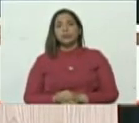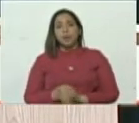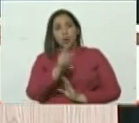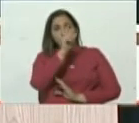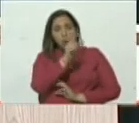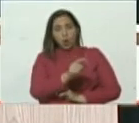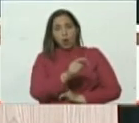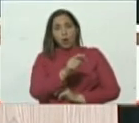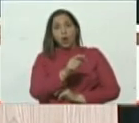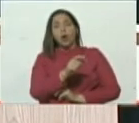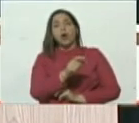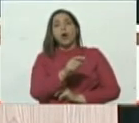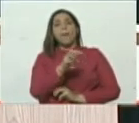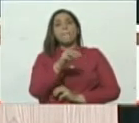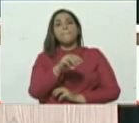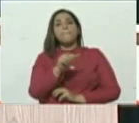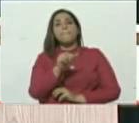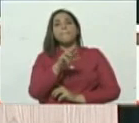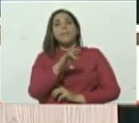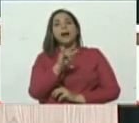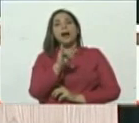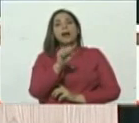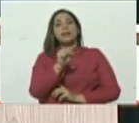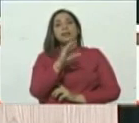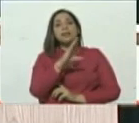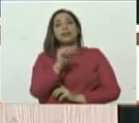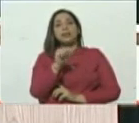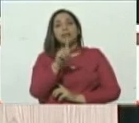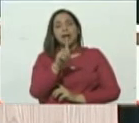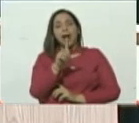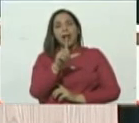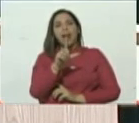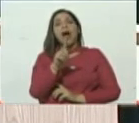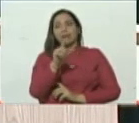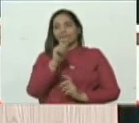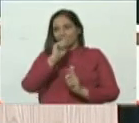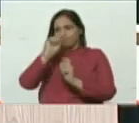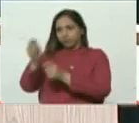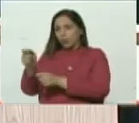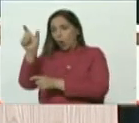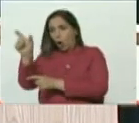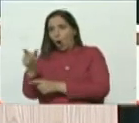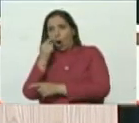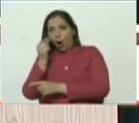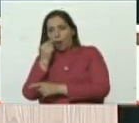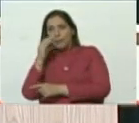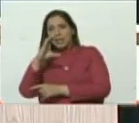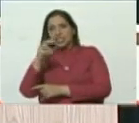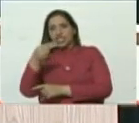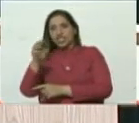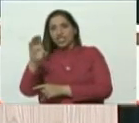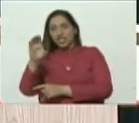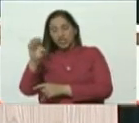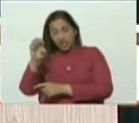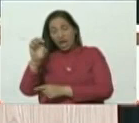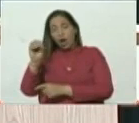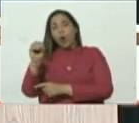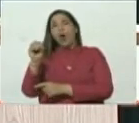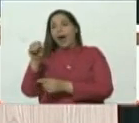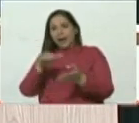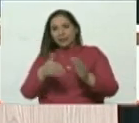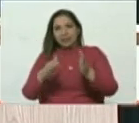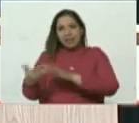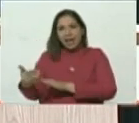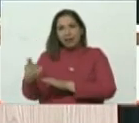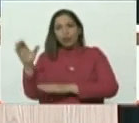José Báez, alias Mariscal, era el asesinato de caraqueños en el 23 de enero y en la avenida Sucre de Caracas. Ahí está